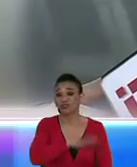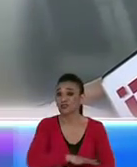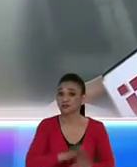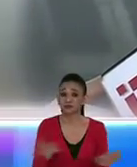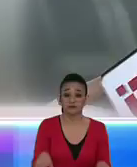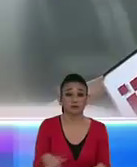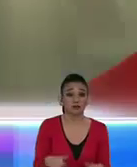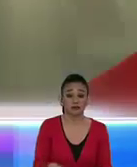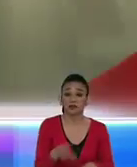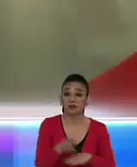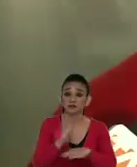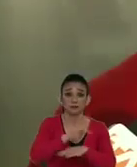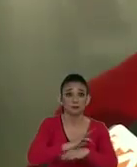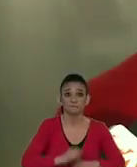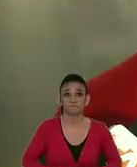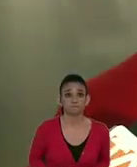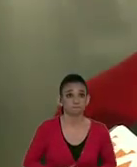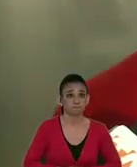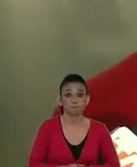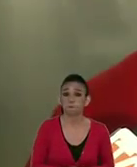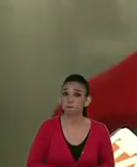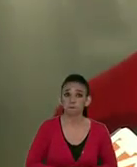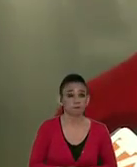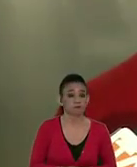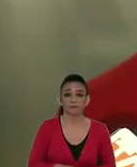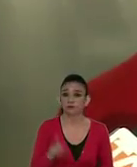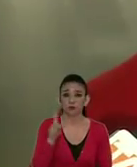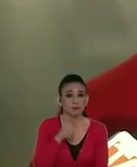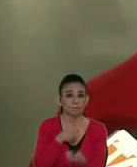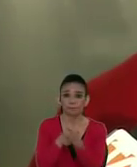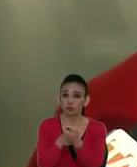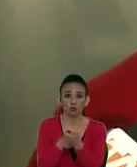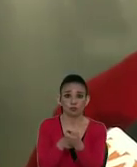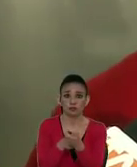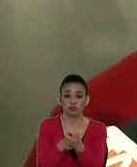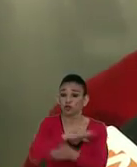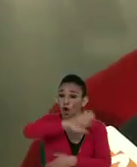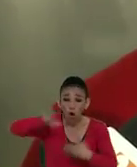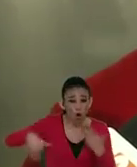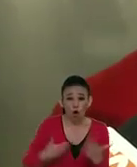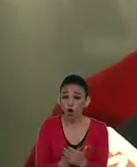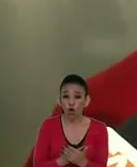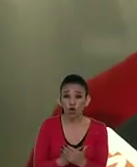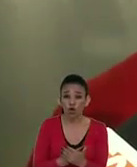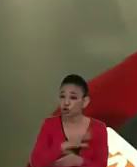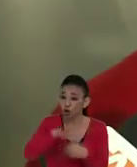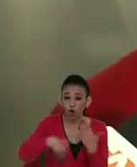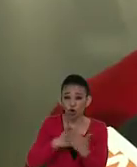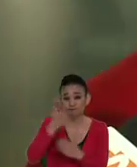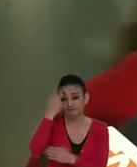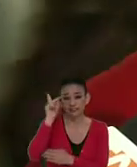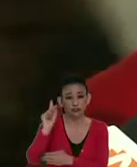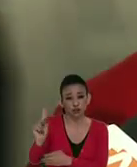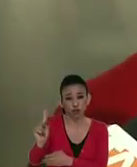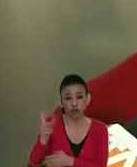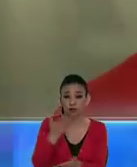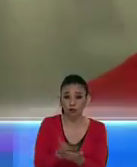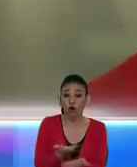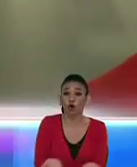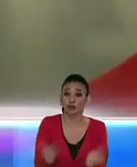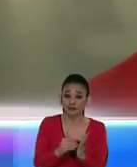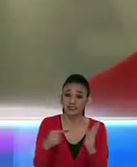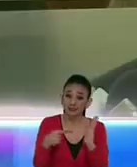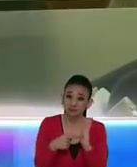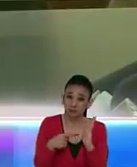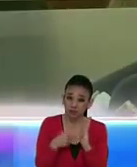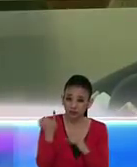Asamblea. No daremos el apoyo a todo lo que signifique, en este caso, volver al impuesto verde.